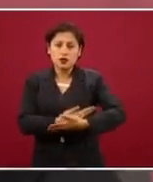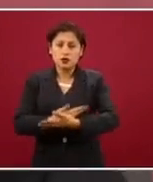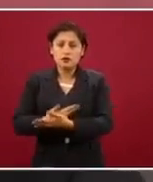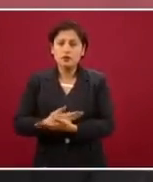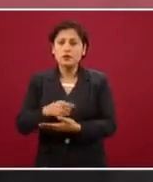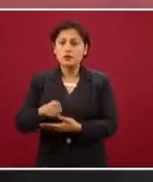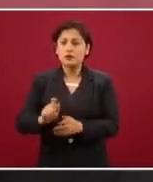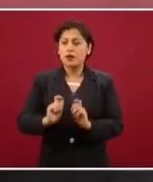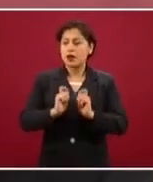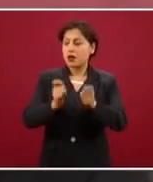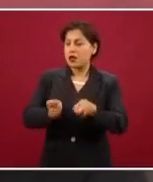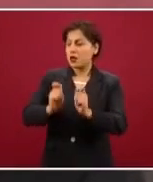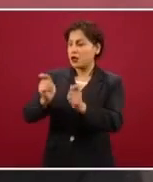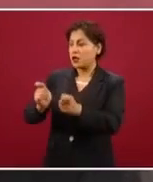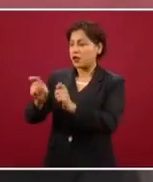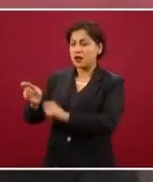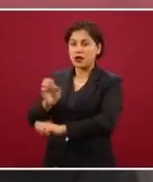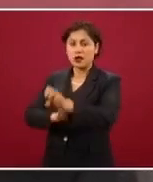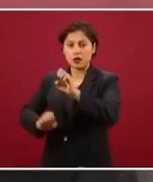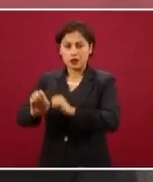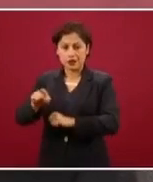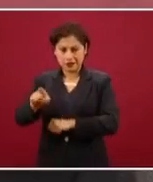¿No se acuerdan